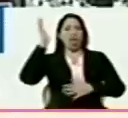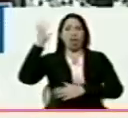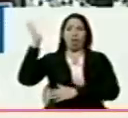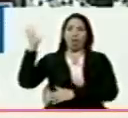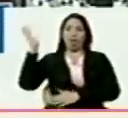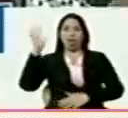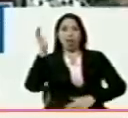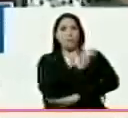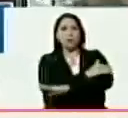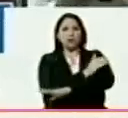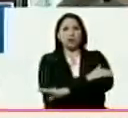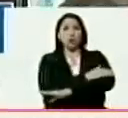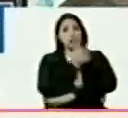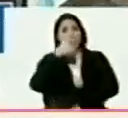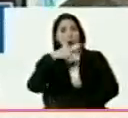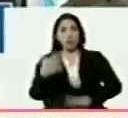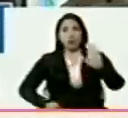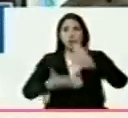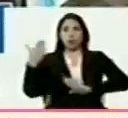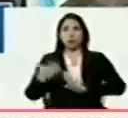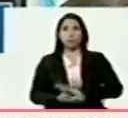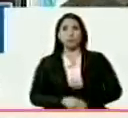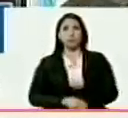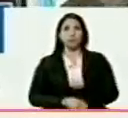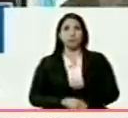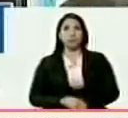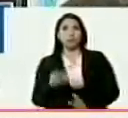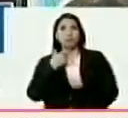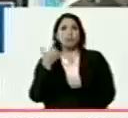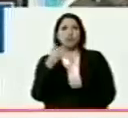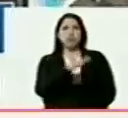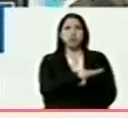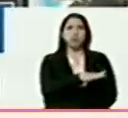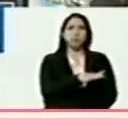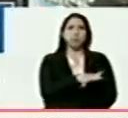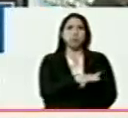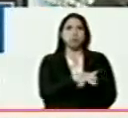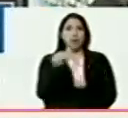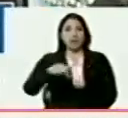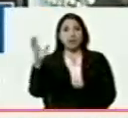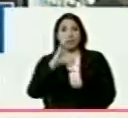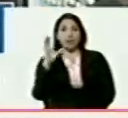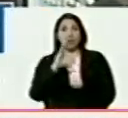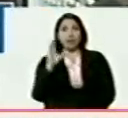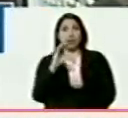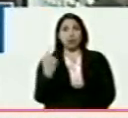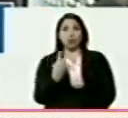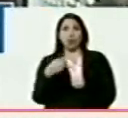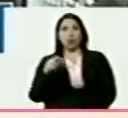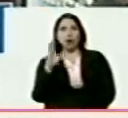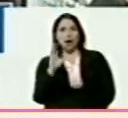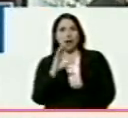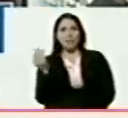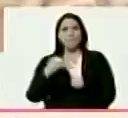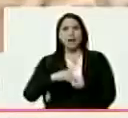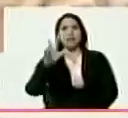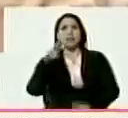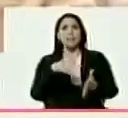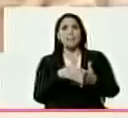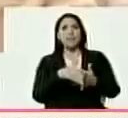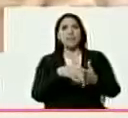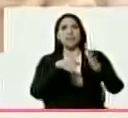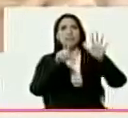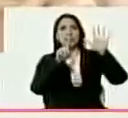Y el pueblo salió, fue masacrado. Aquí en Caracas, solo en Caracas hubo más de